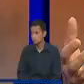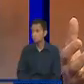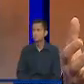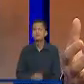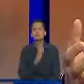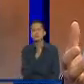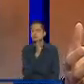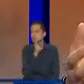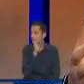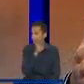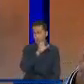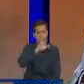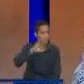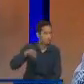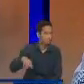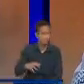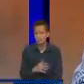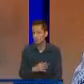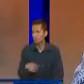de productos transgénicos.